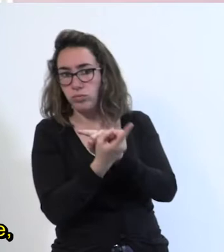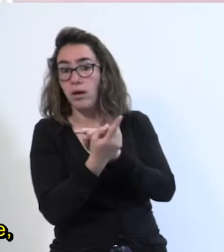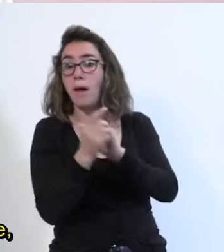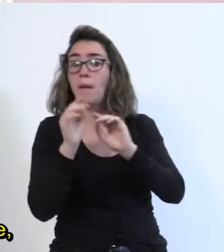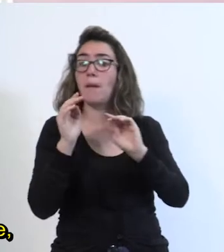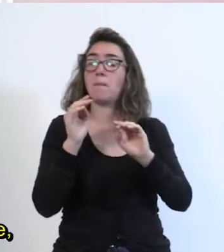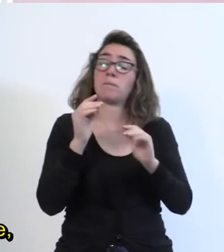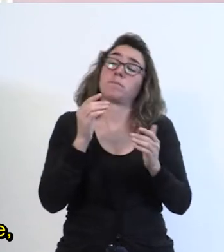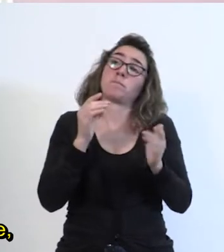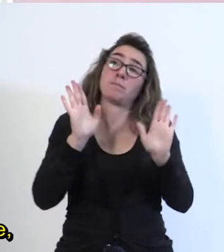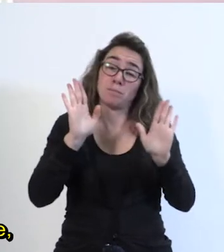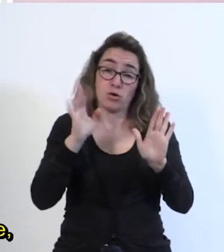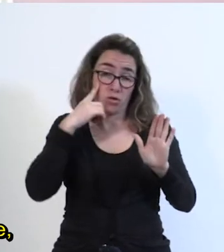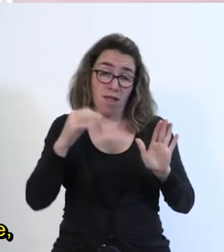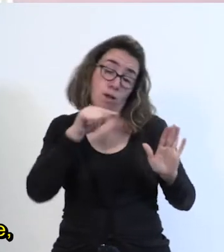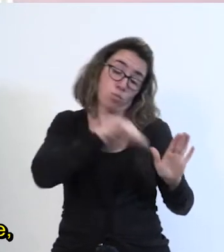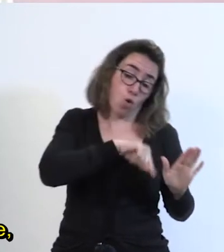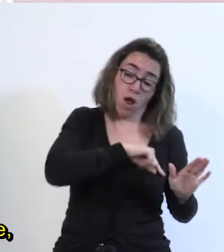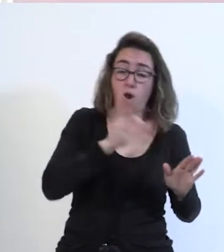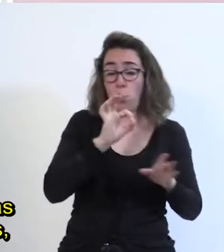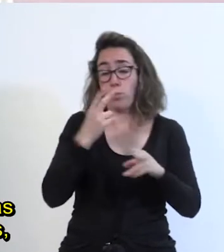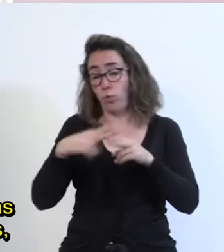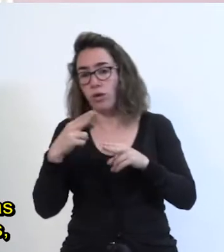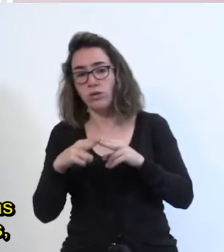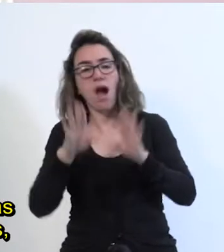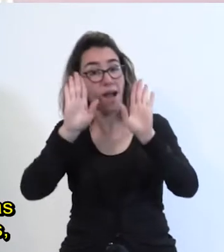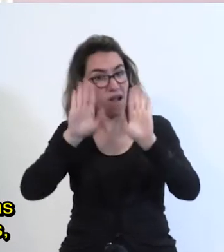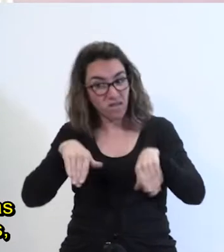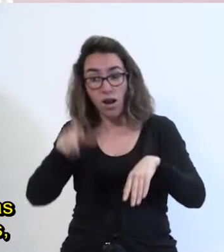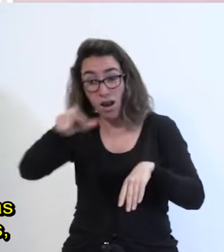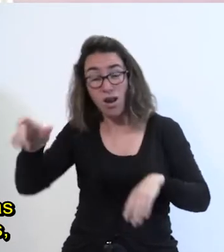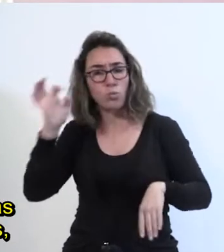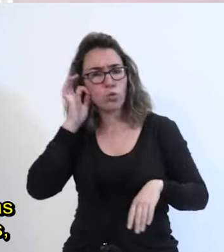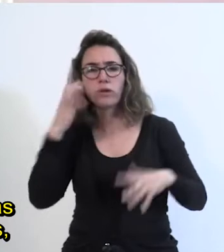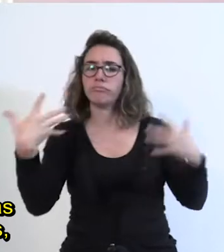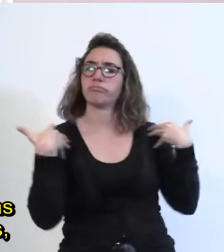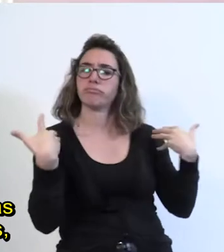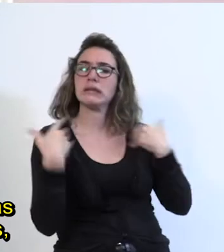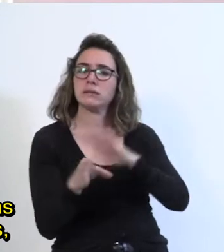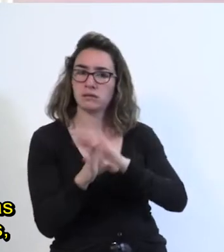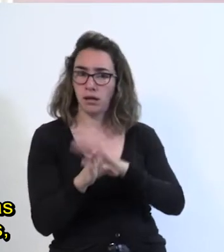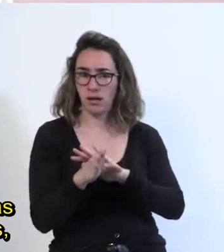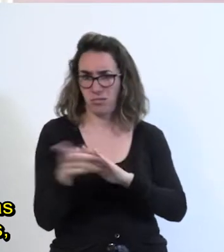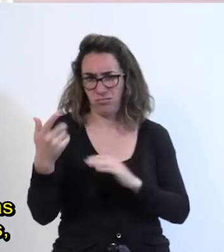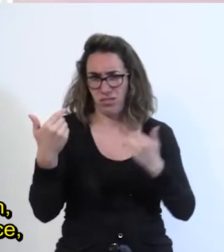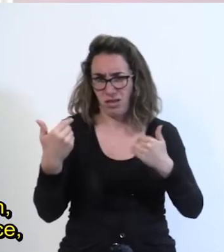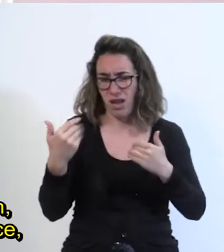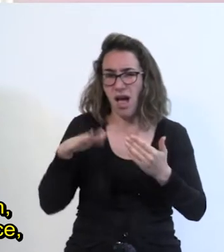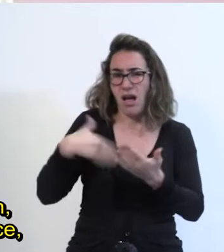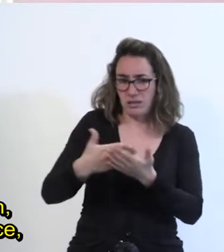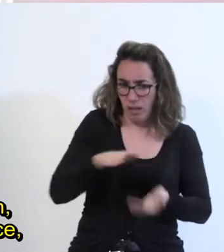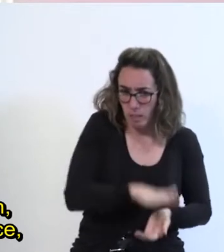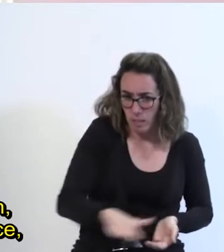aquí por cuestiones morales y también políticas, evidentemente, las mujeres siguen siendo víctimas, y en este caso desde muy niñas, de